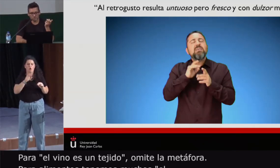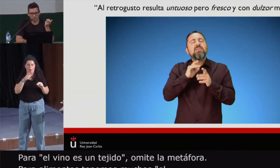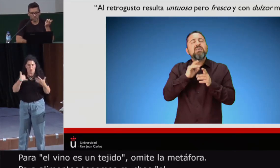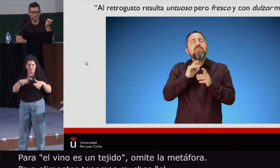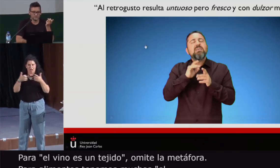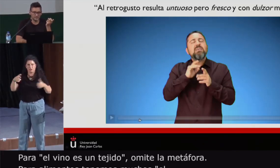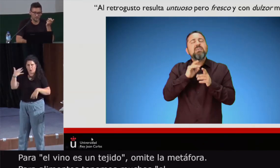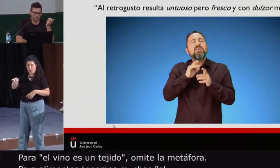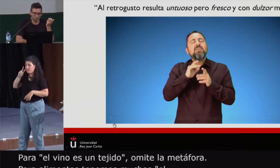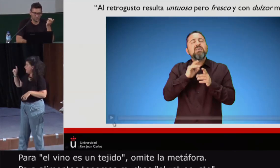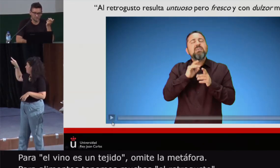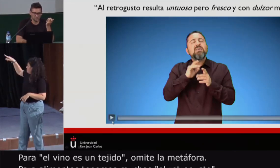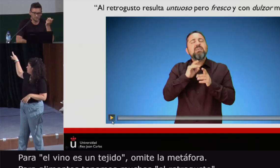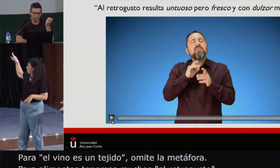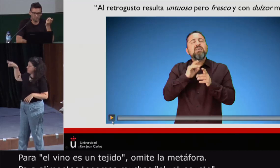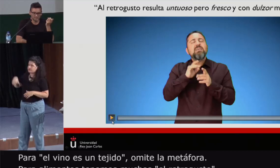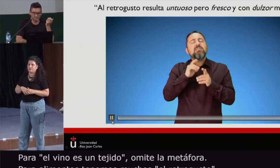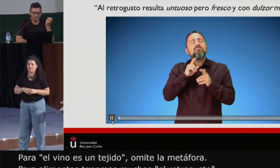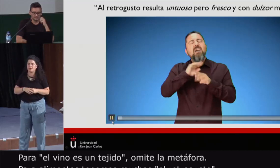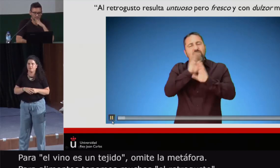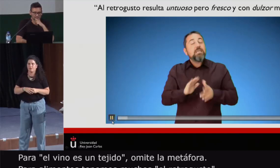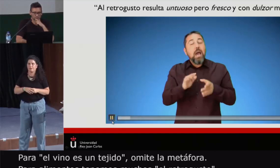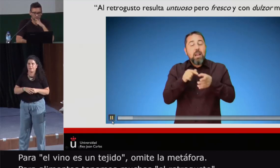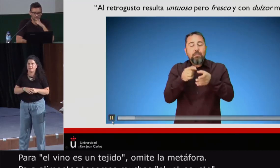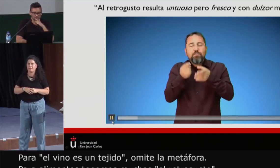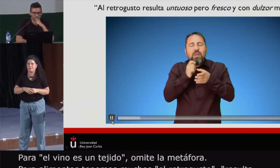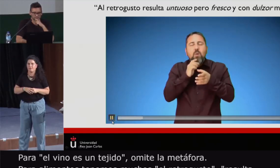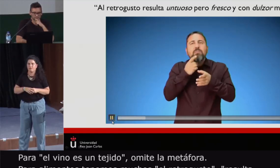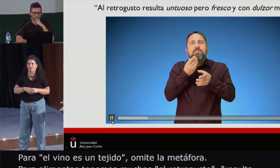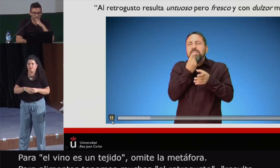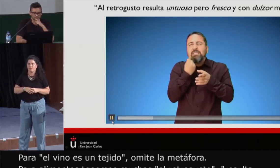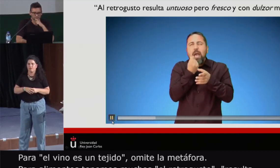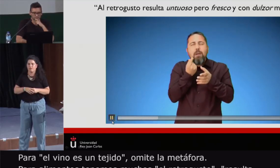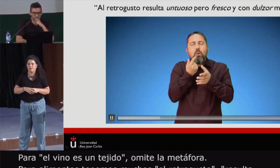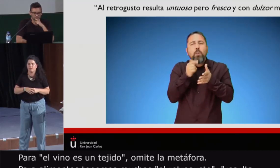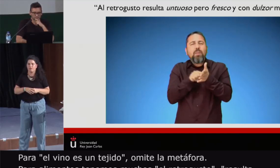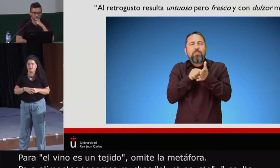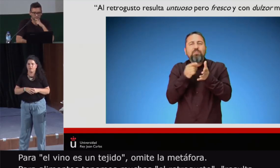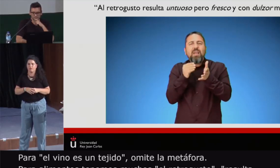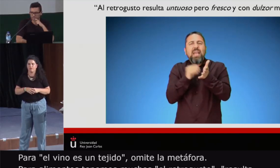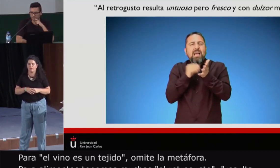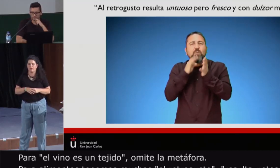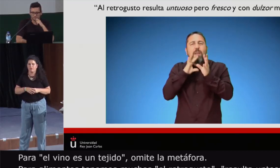con dulzor, ¿vale? Pues todo eso, como lo hace el traductor, es esto.